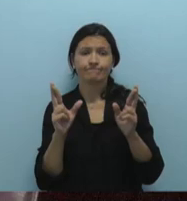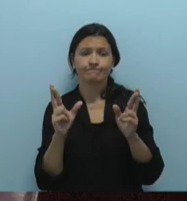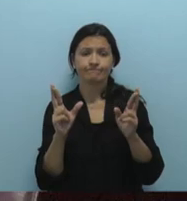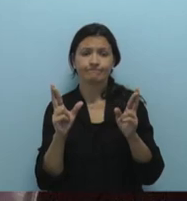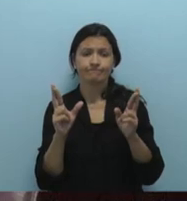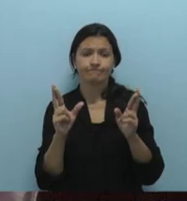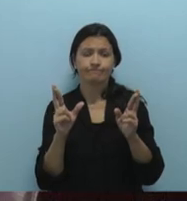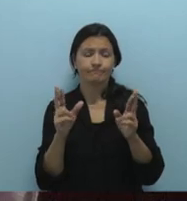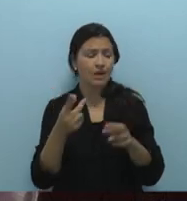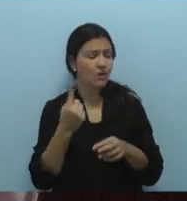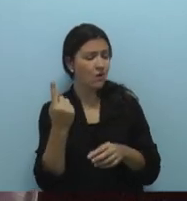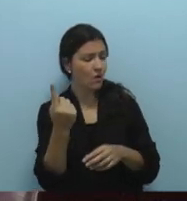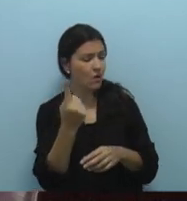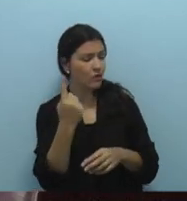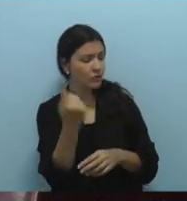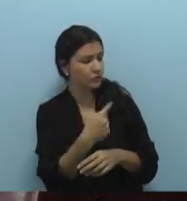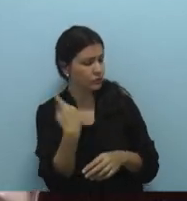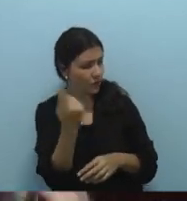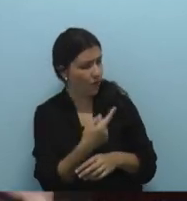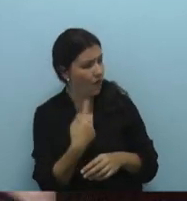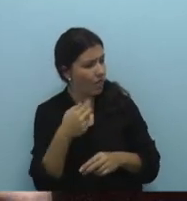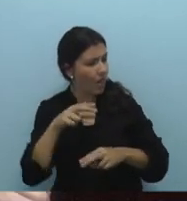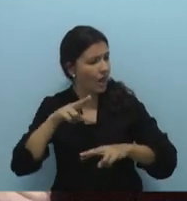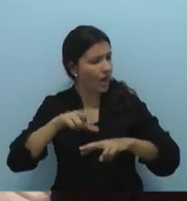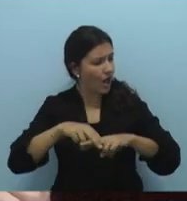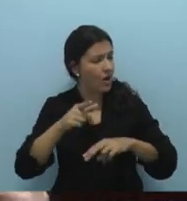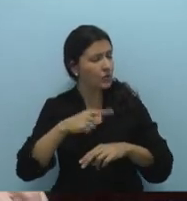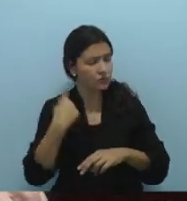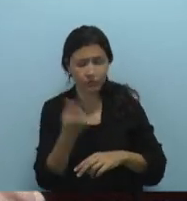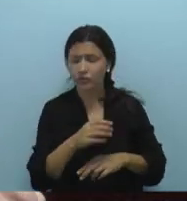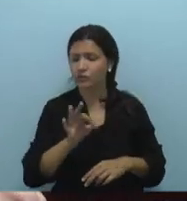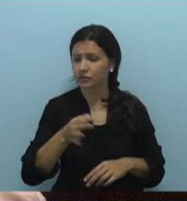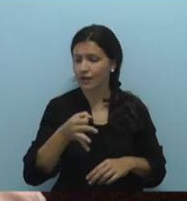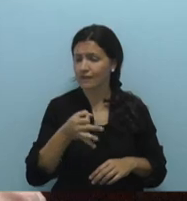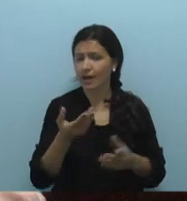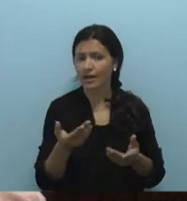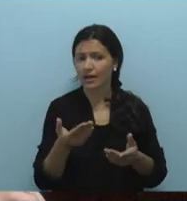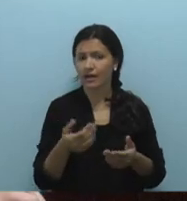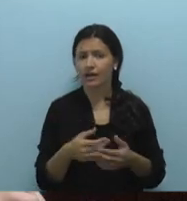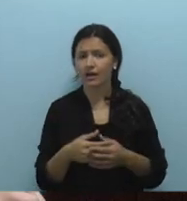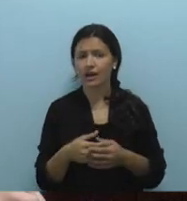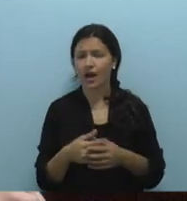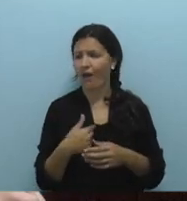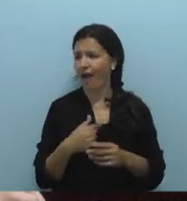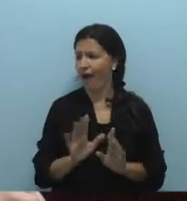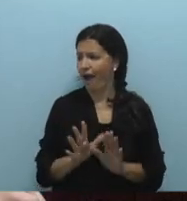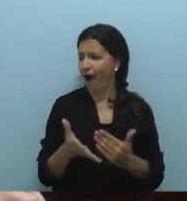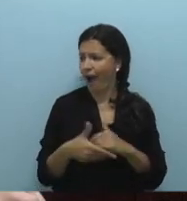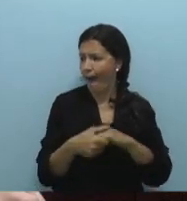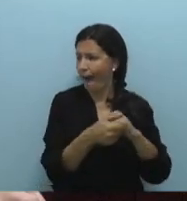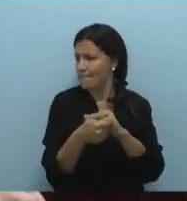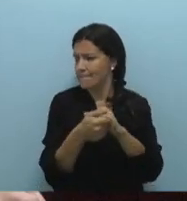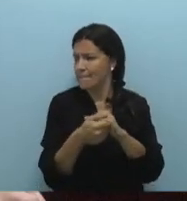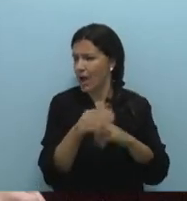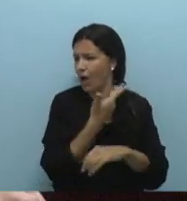que estamos ocupando una banca, sepamos que nadie en este régimen está a salvo de la